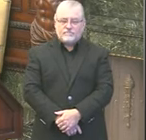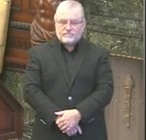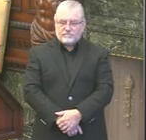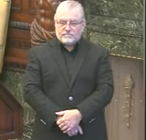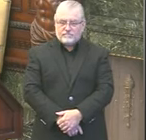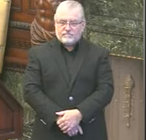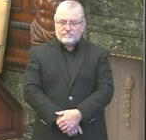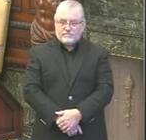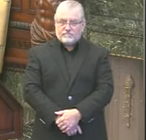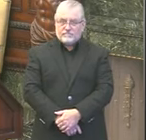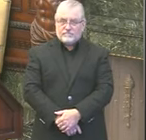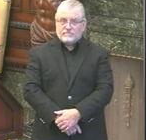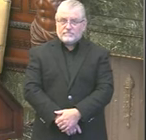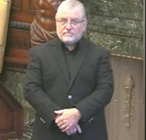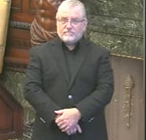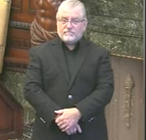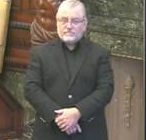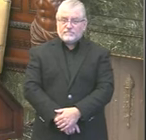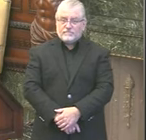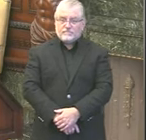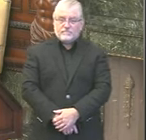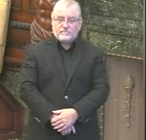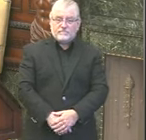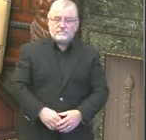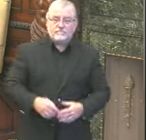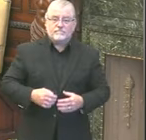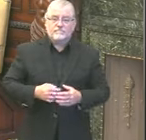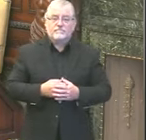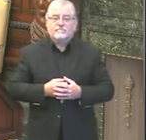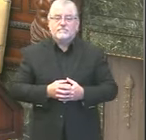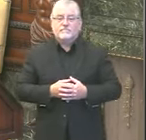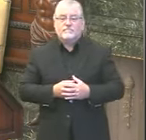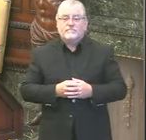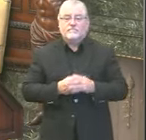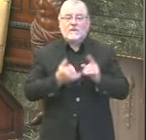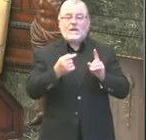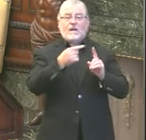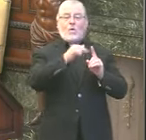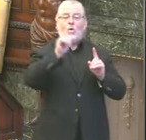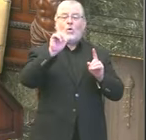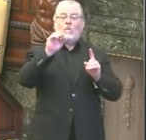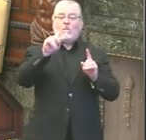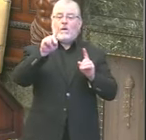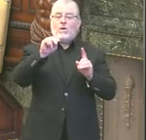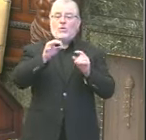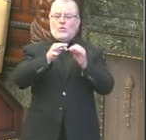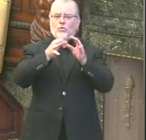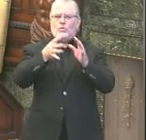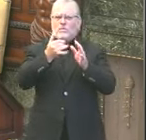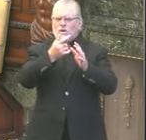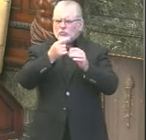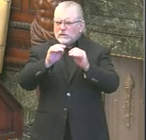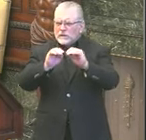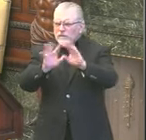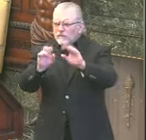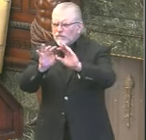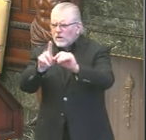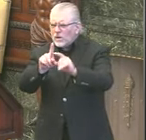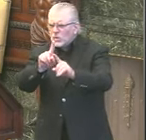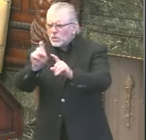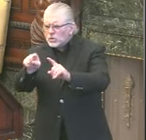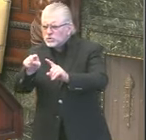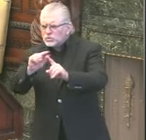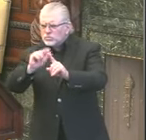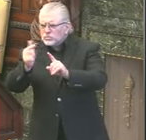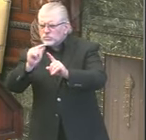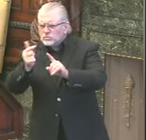caminando. Y la pregunta es, ¿qué va a hacer la ciudad para negociar la salida, el cierre? Sí,